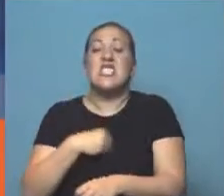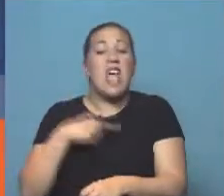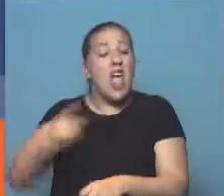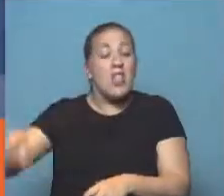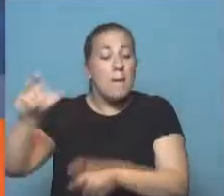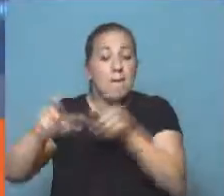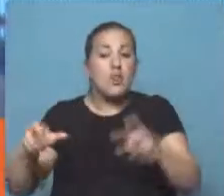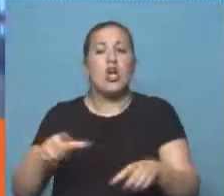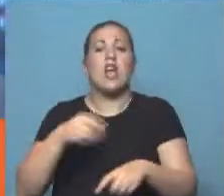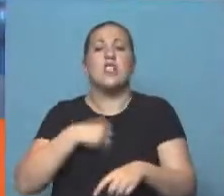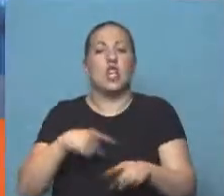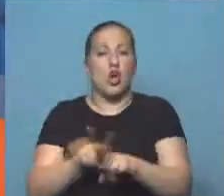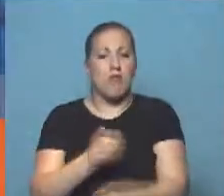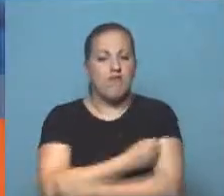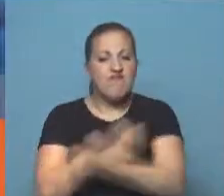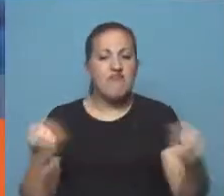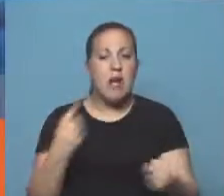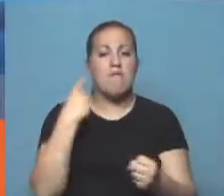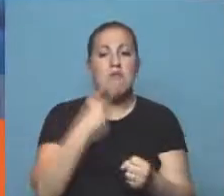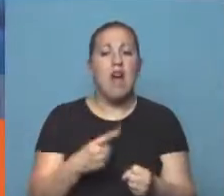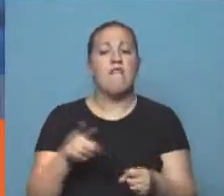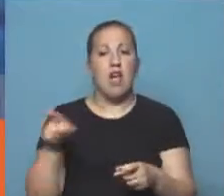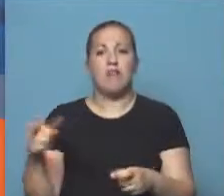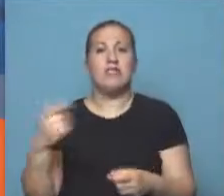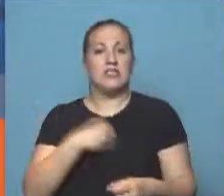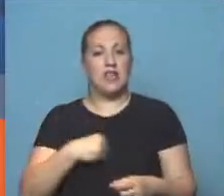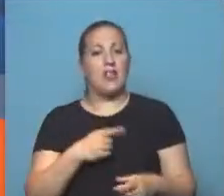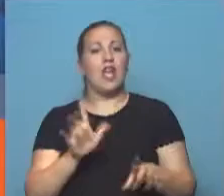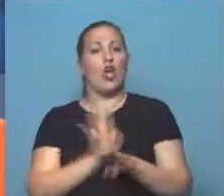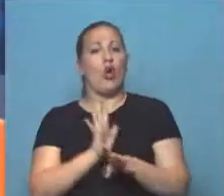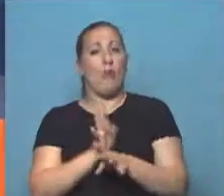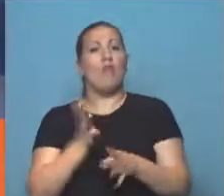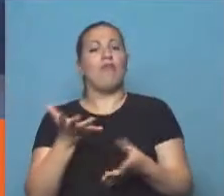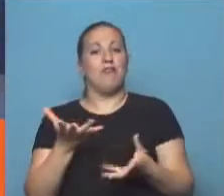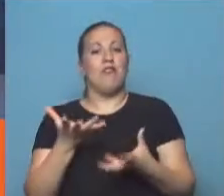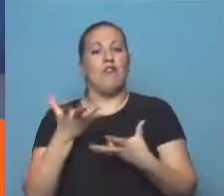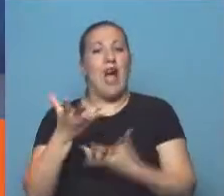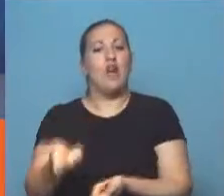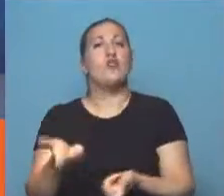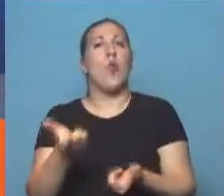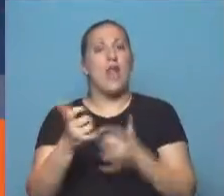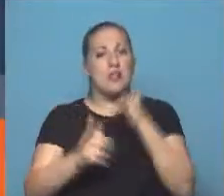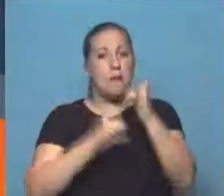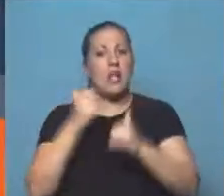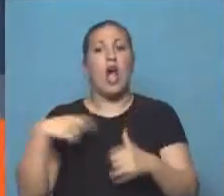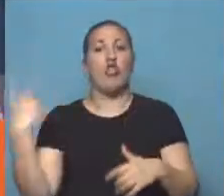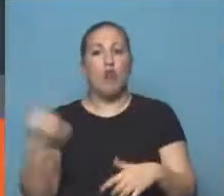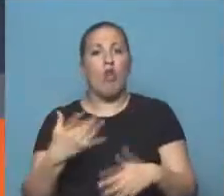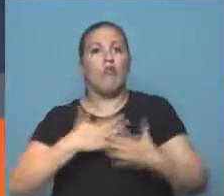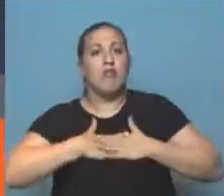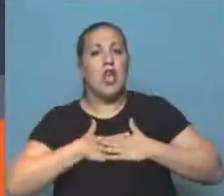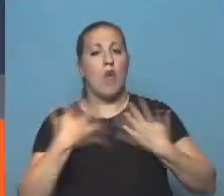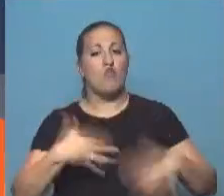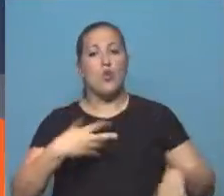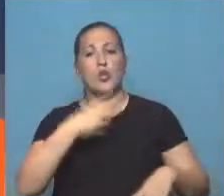enfrentarse a las mafias, están teniendo eso. Y creo que eso también ayuda a explicar los altísimos niveles de aprobación que tiene María Eugenia en la provincia de